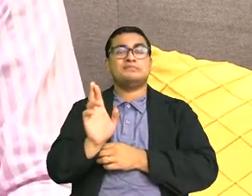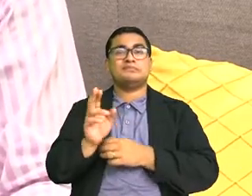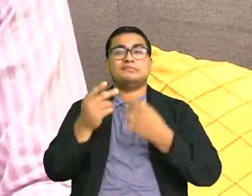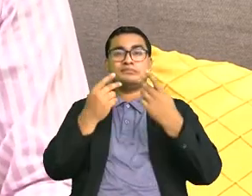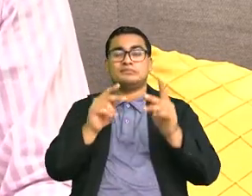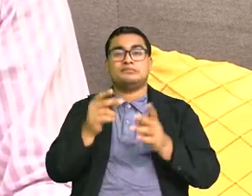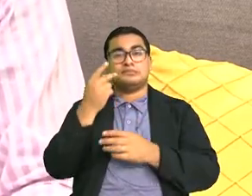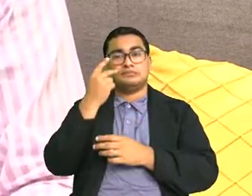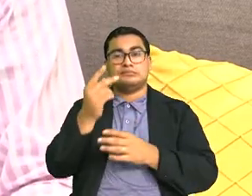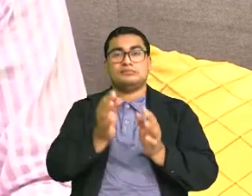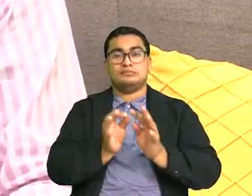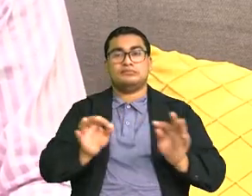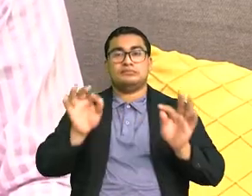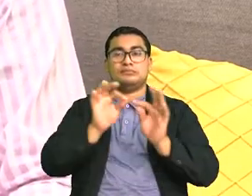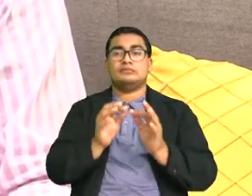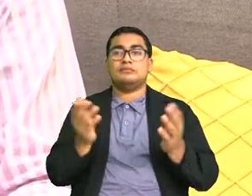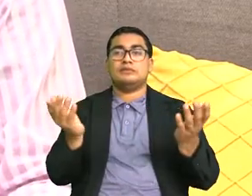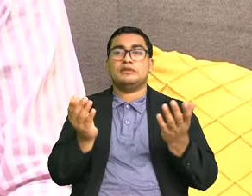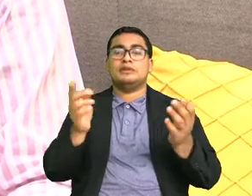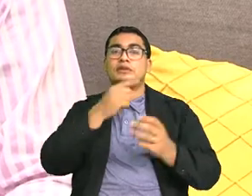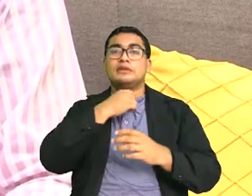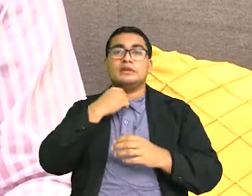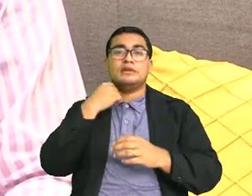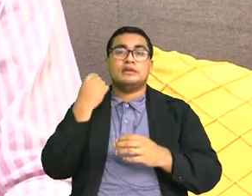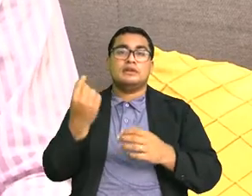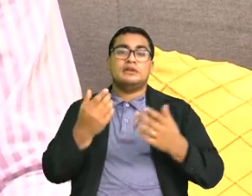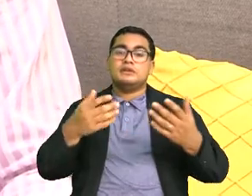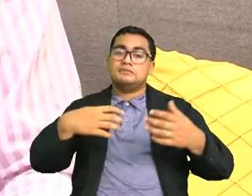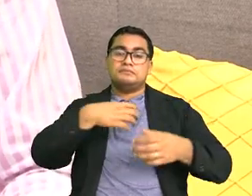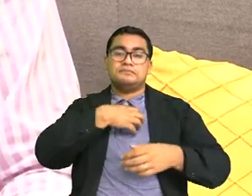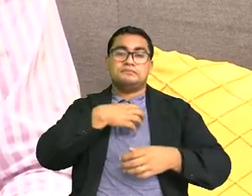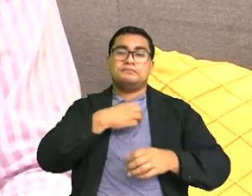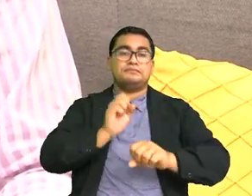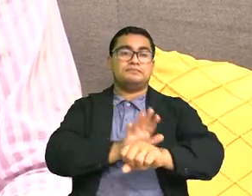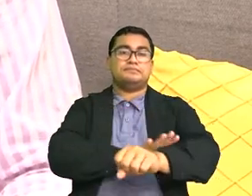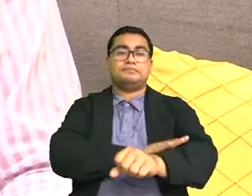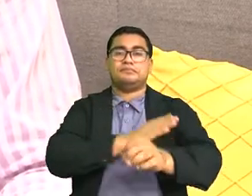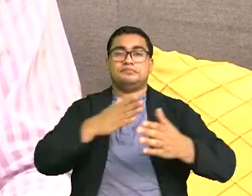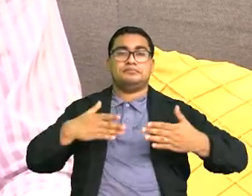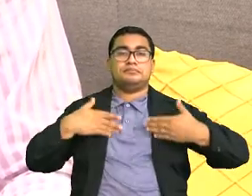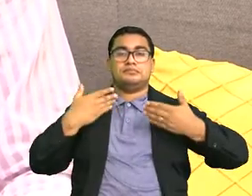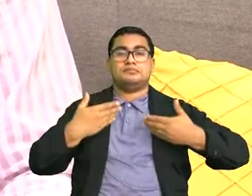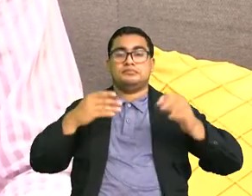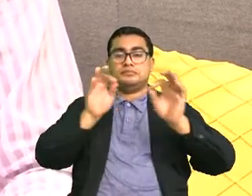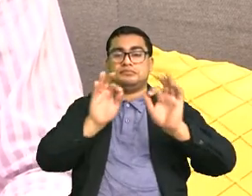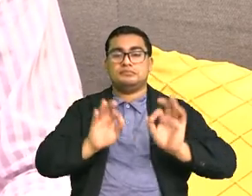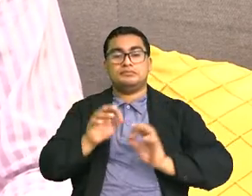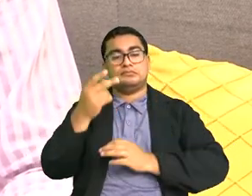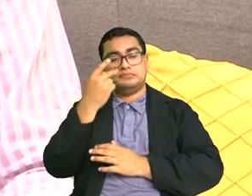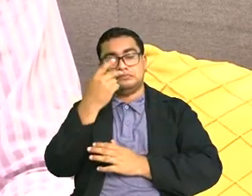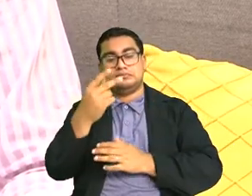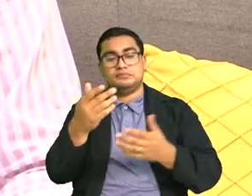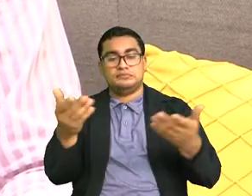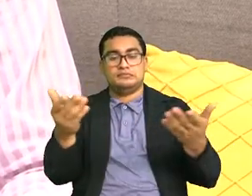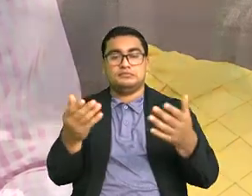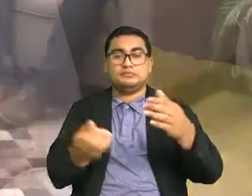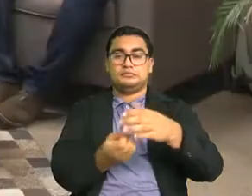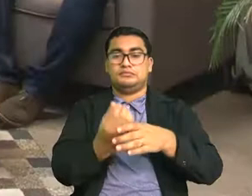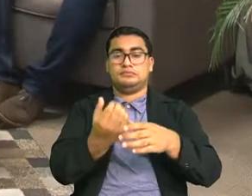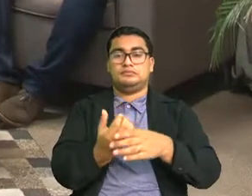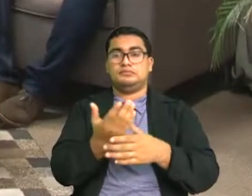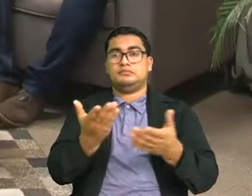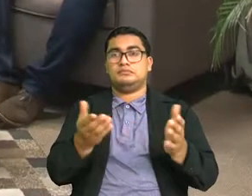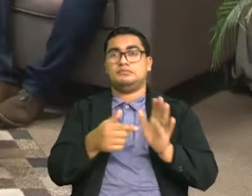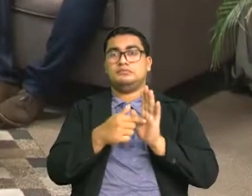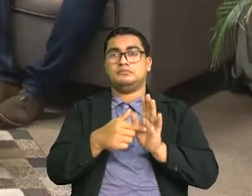la realidad uno se siente muy contento muy feliz de ver las plantaciones ver plantaciones de las